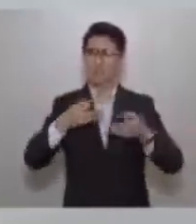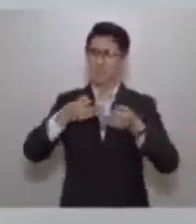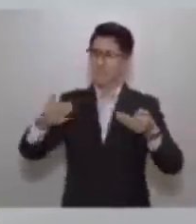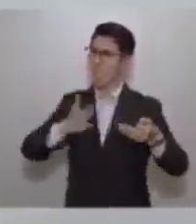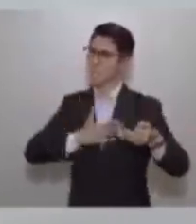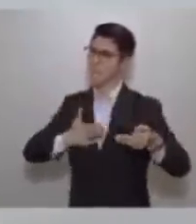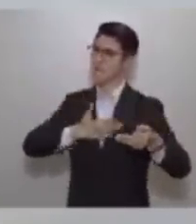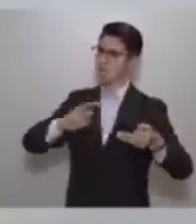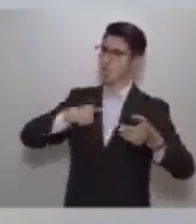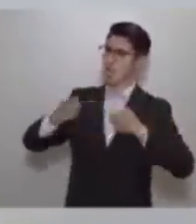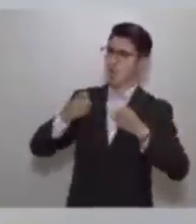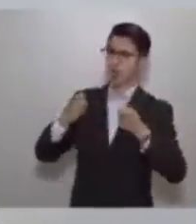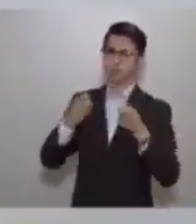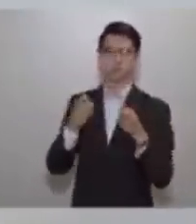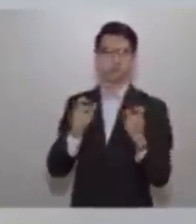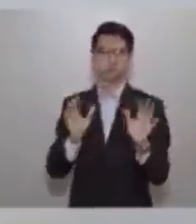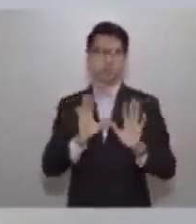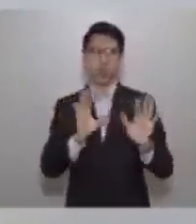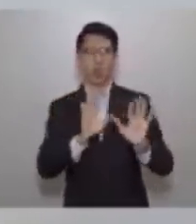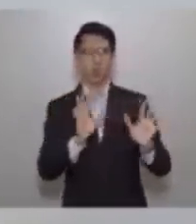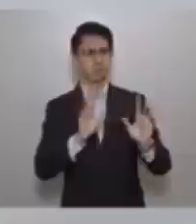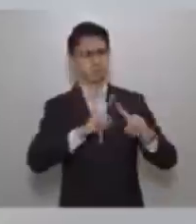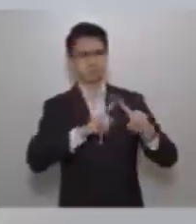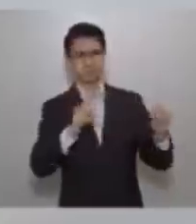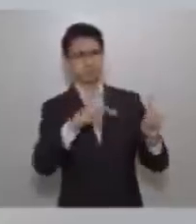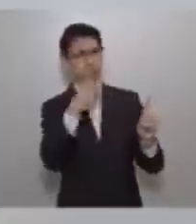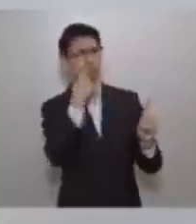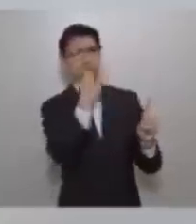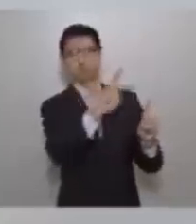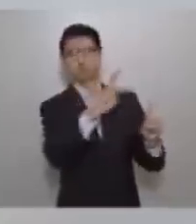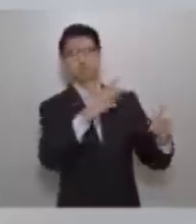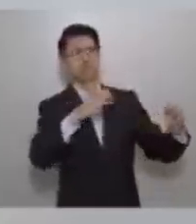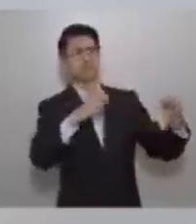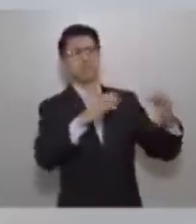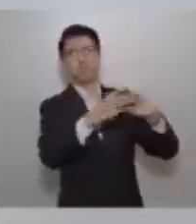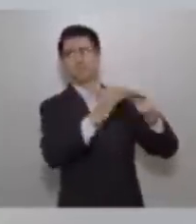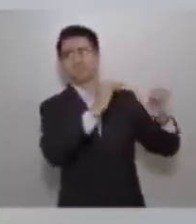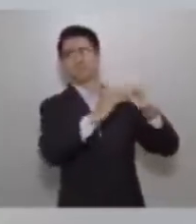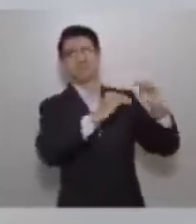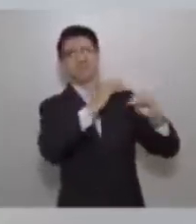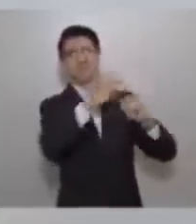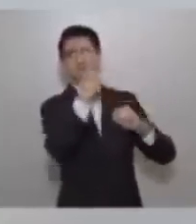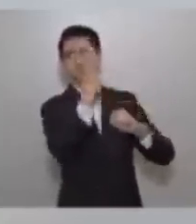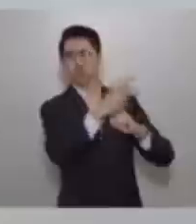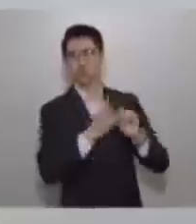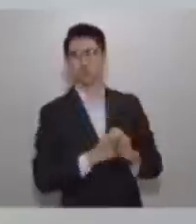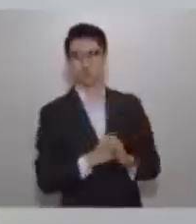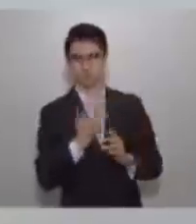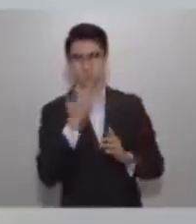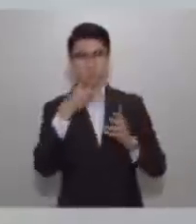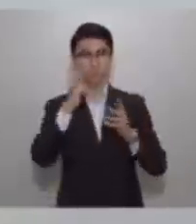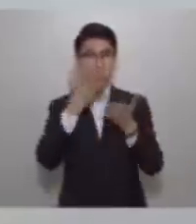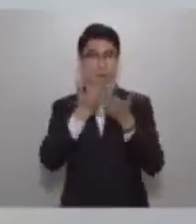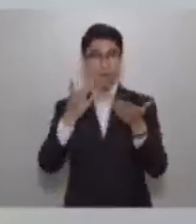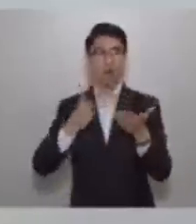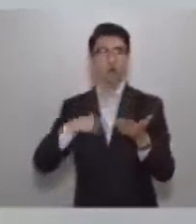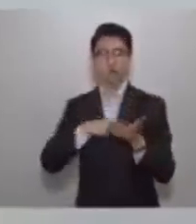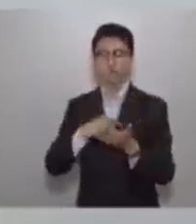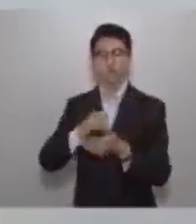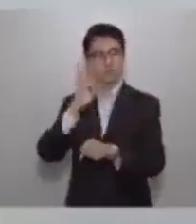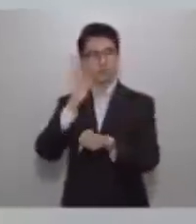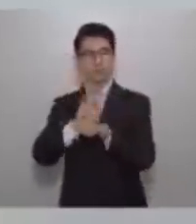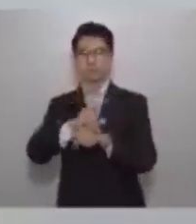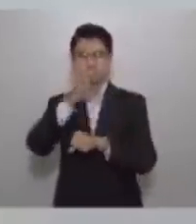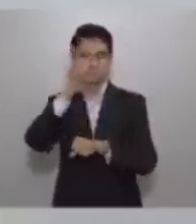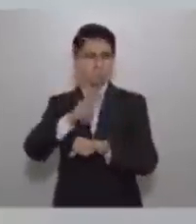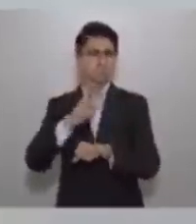de eventos tan importantes para el Estado y para el municipio, vamos a darle seguimiento, vamos a cosas más apoyados con mucho gusto, con todas las medidas de seguridad, todas las fuerzas